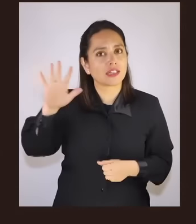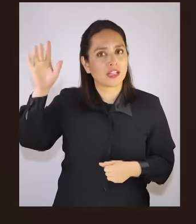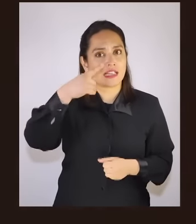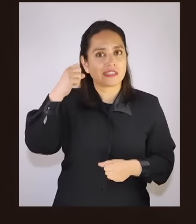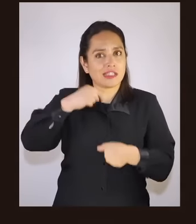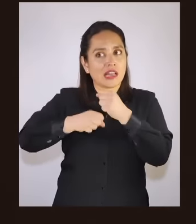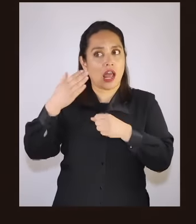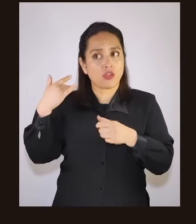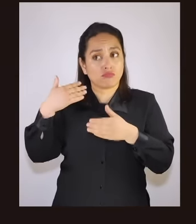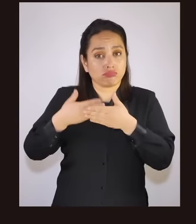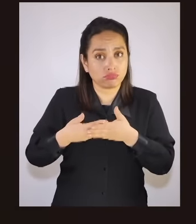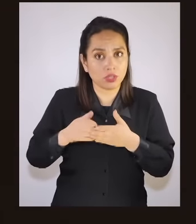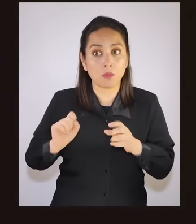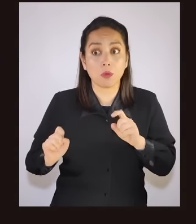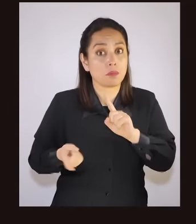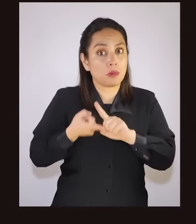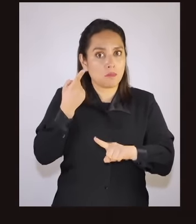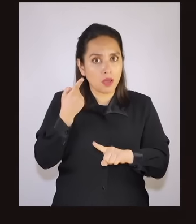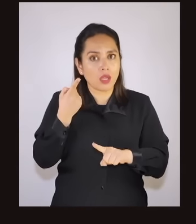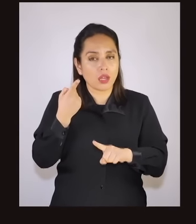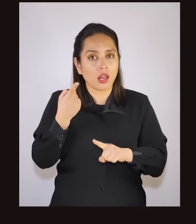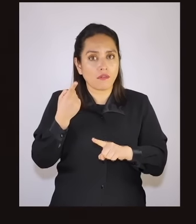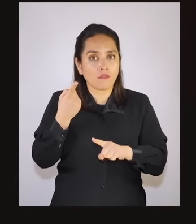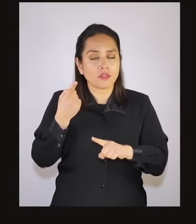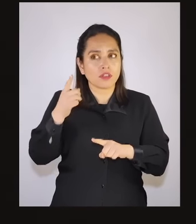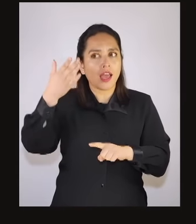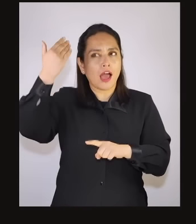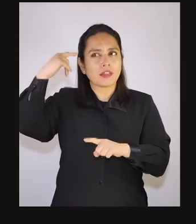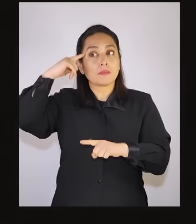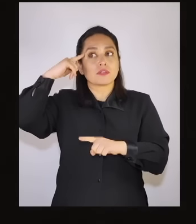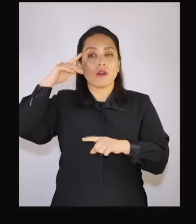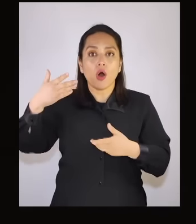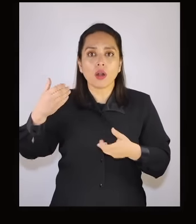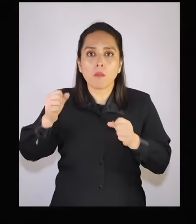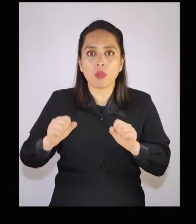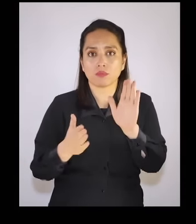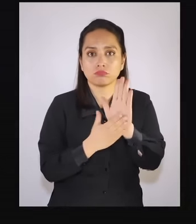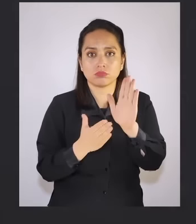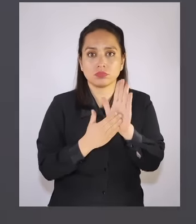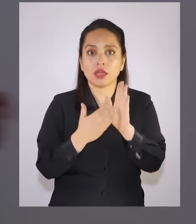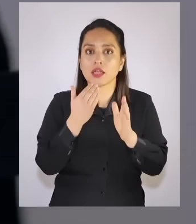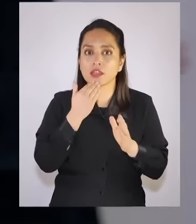predice esto, por primera vez lo podemos observar, igual como el caso de las ondas gravitacionales.